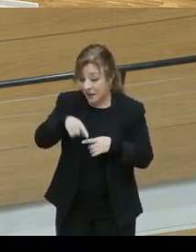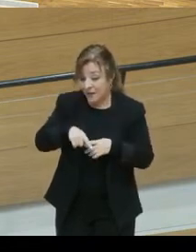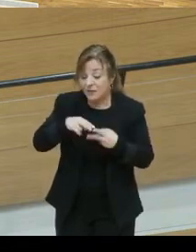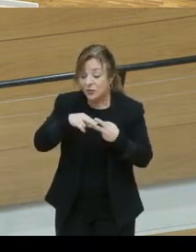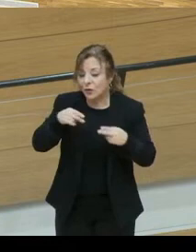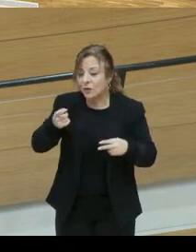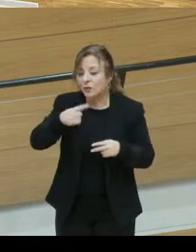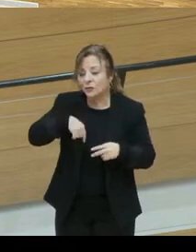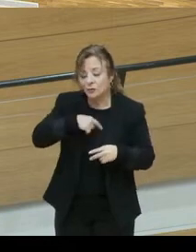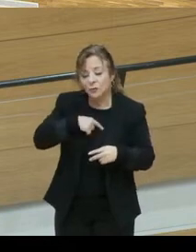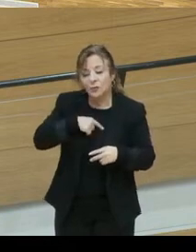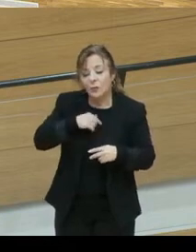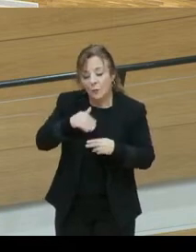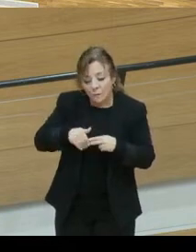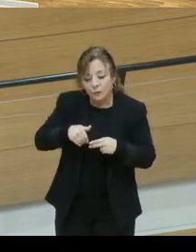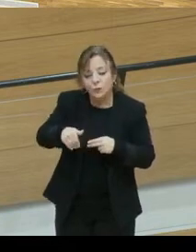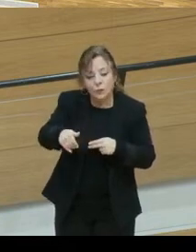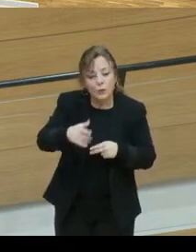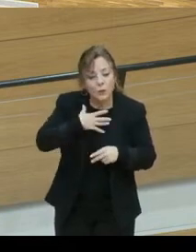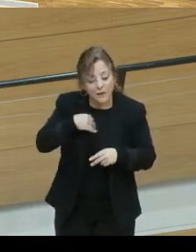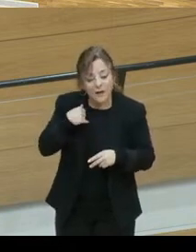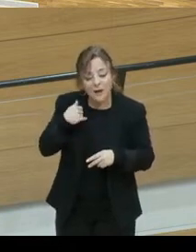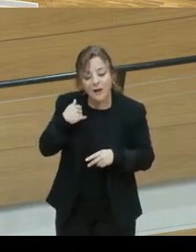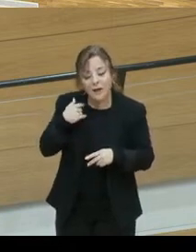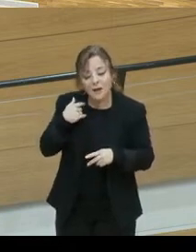poder incidir en un futuro,